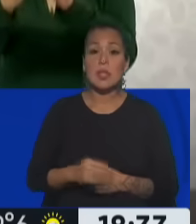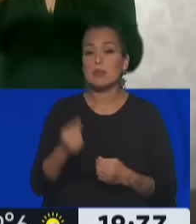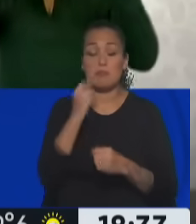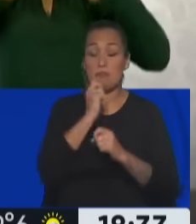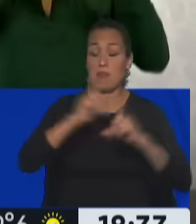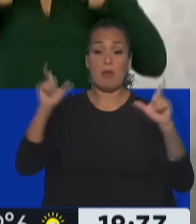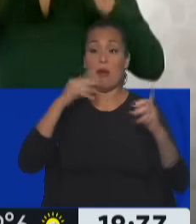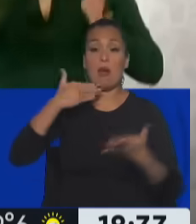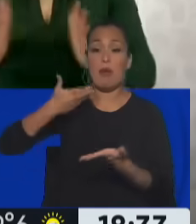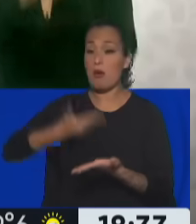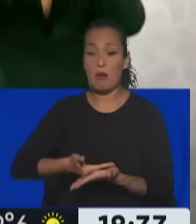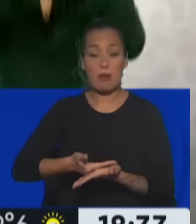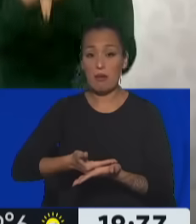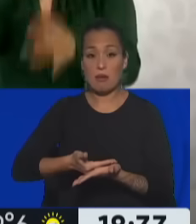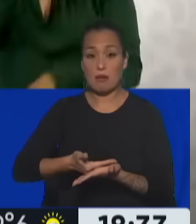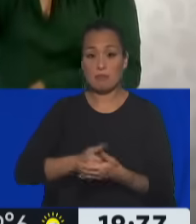Impresionante.